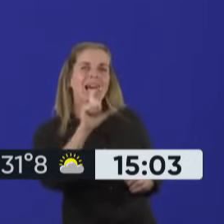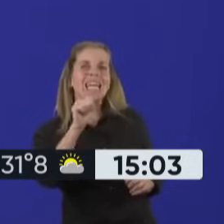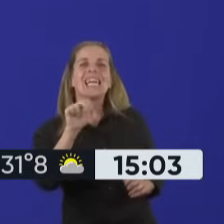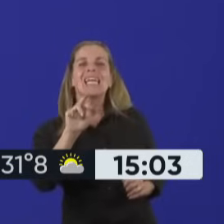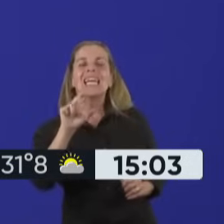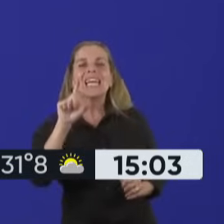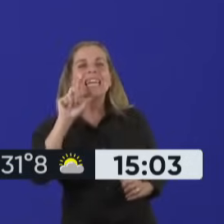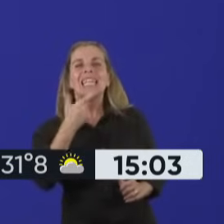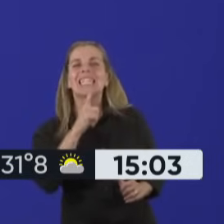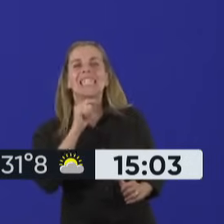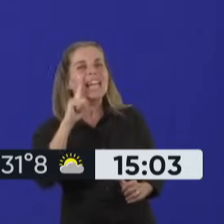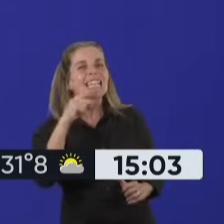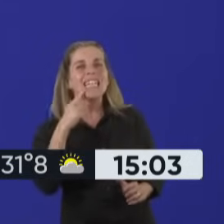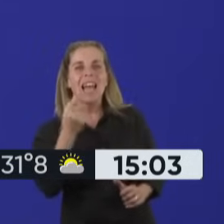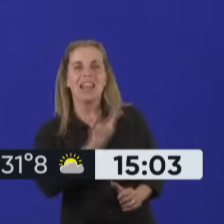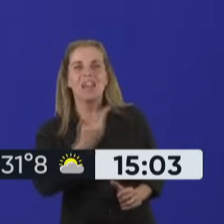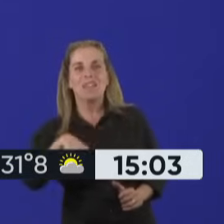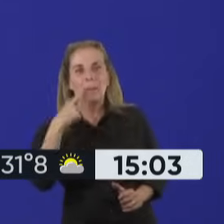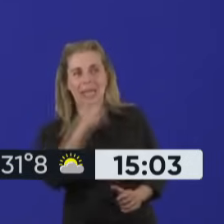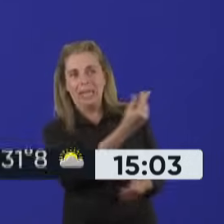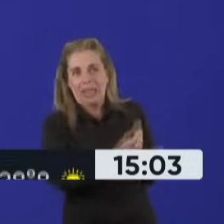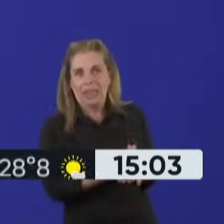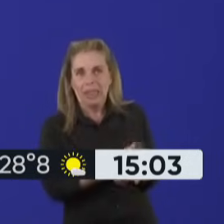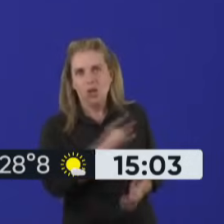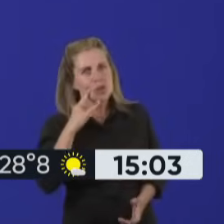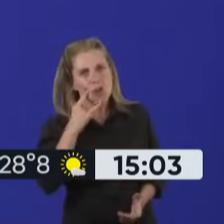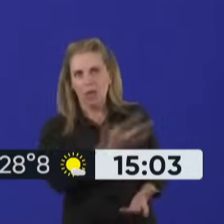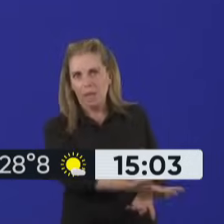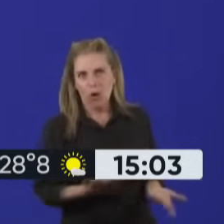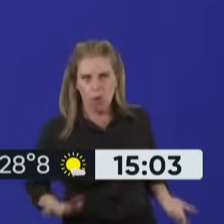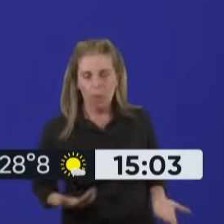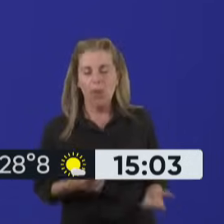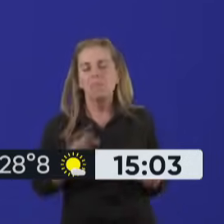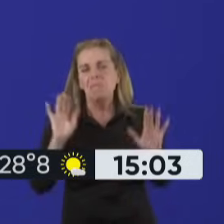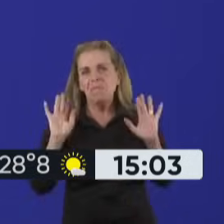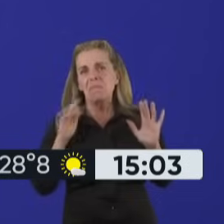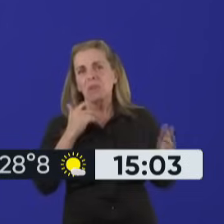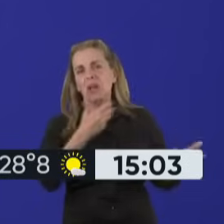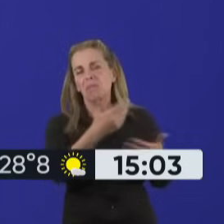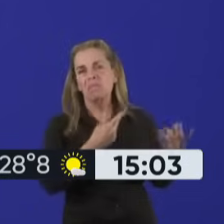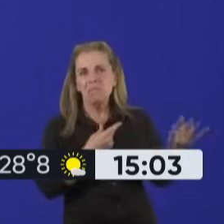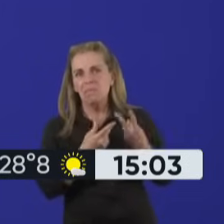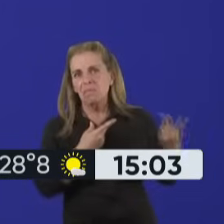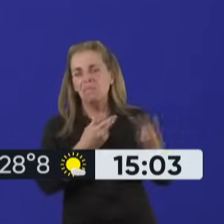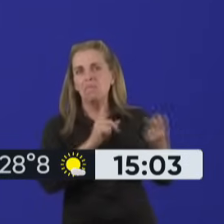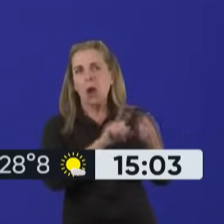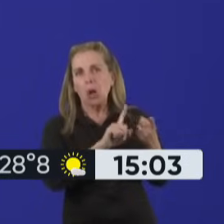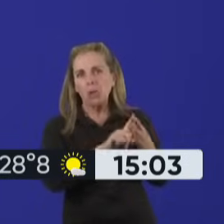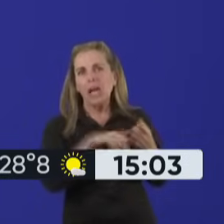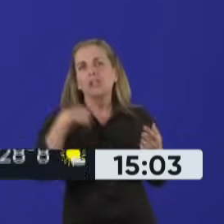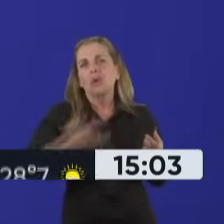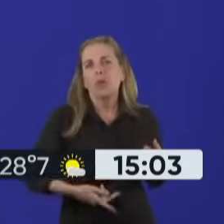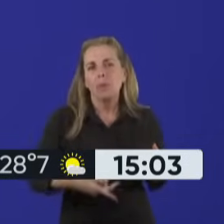Kristalina Georgieva. Pero por las dinámicas que hemos tenido y que después derivó en el acuerdo en